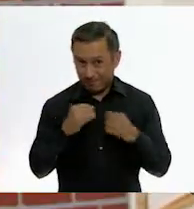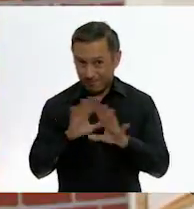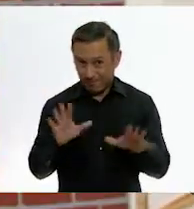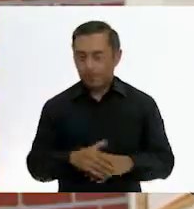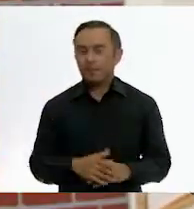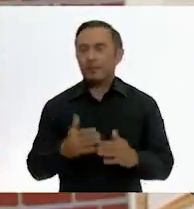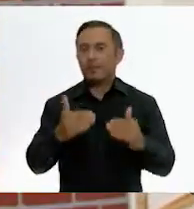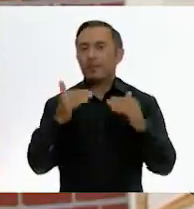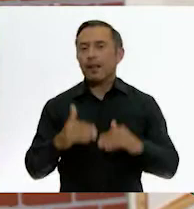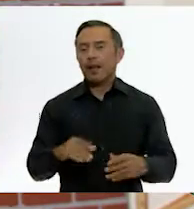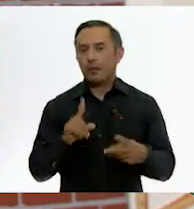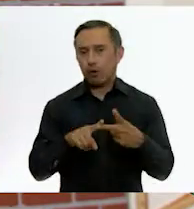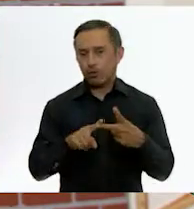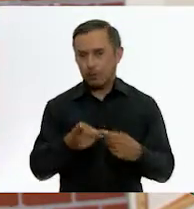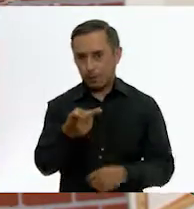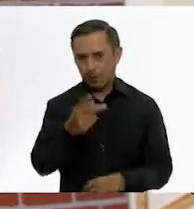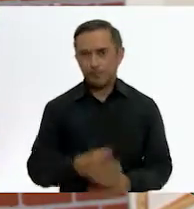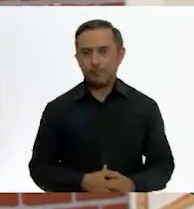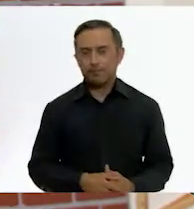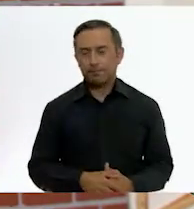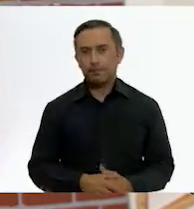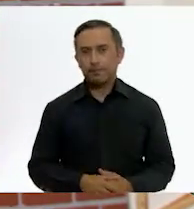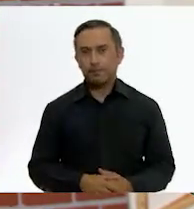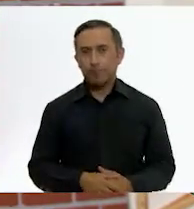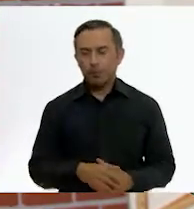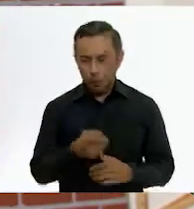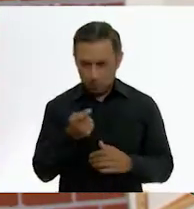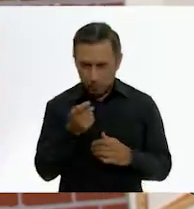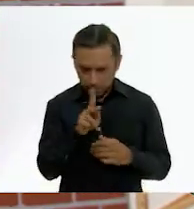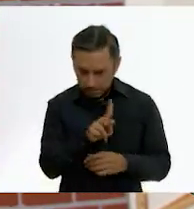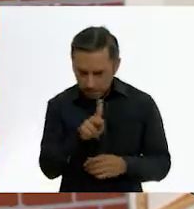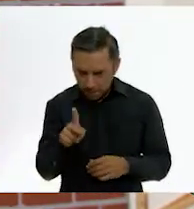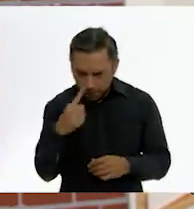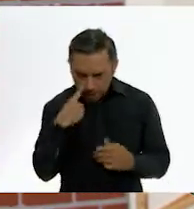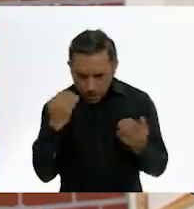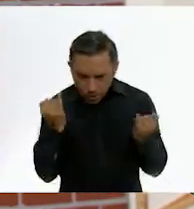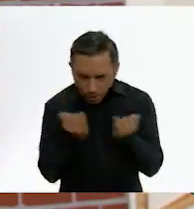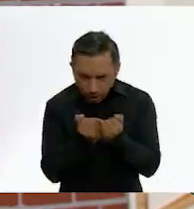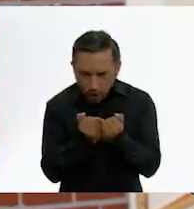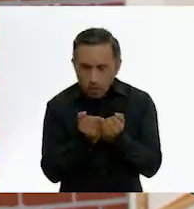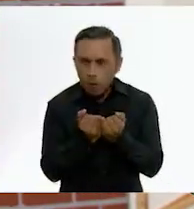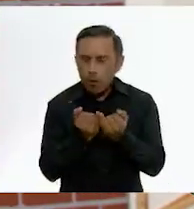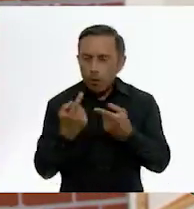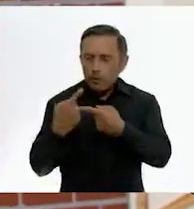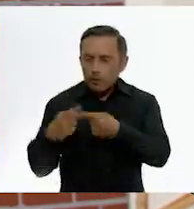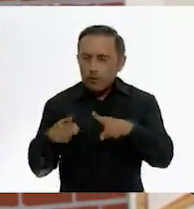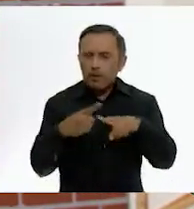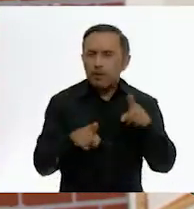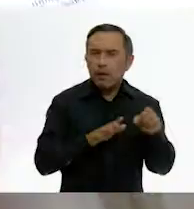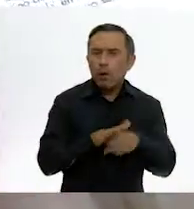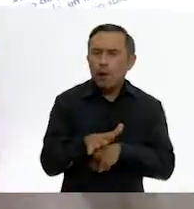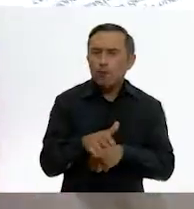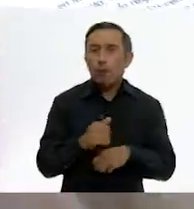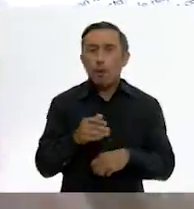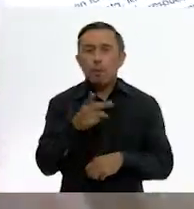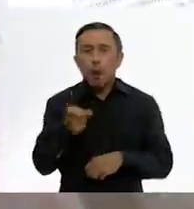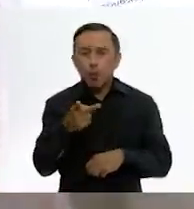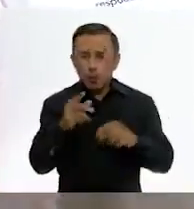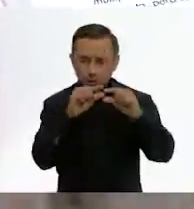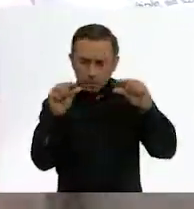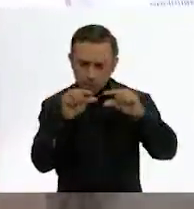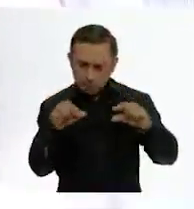dice en qué se parecen y en que son diferentes y si las preguntas pues las vemos iguales